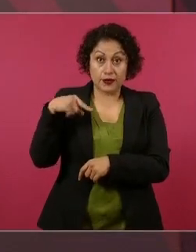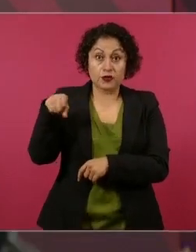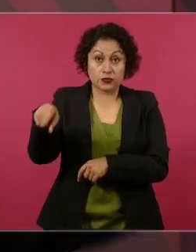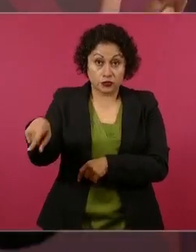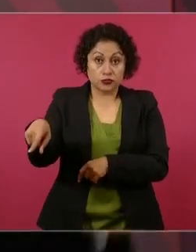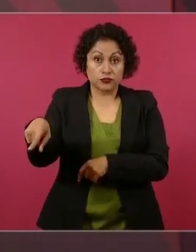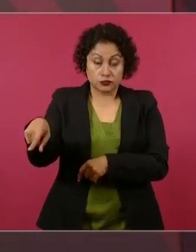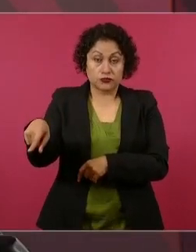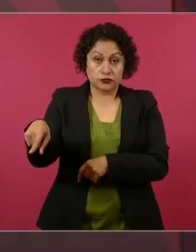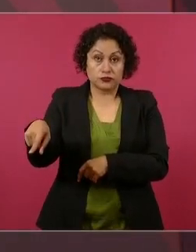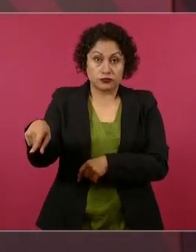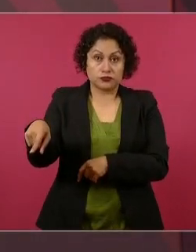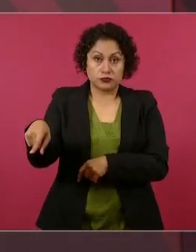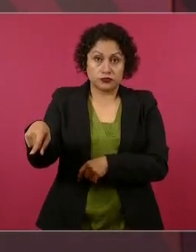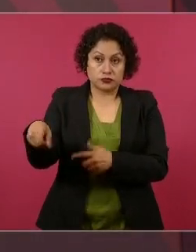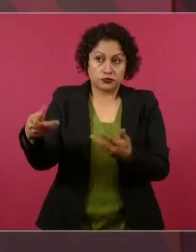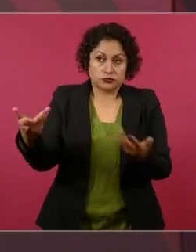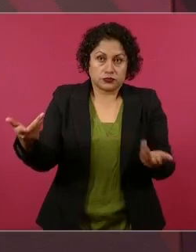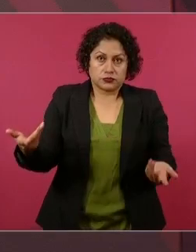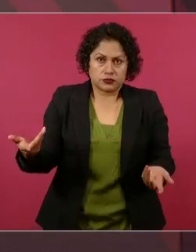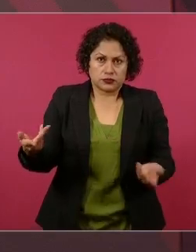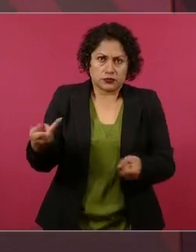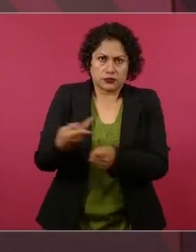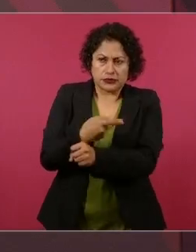república, que tiene de todo.